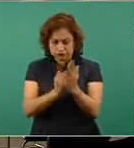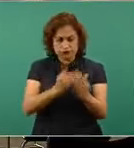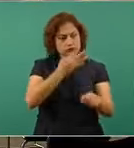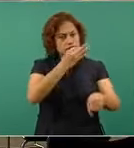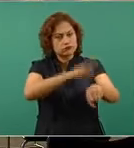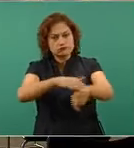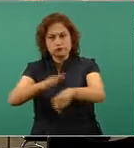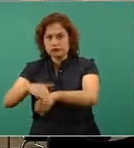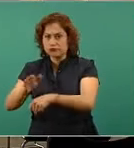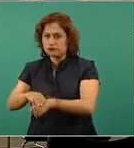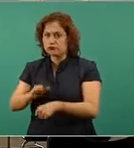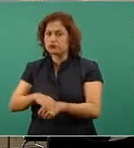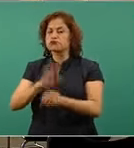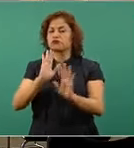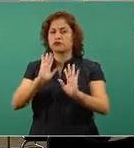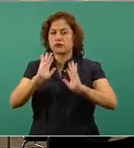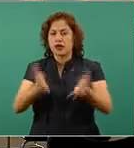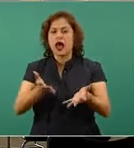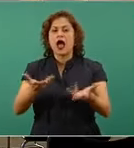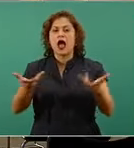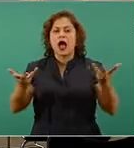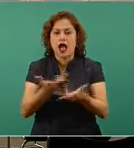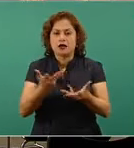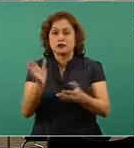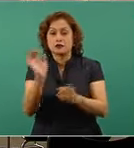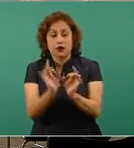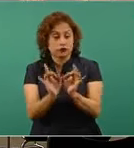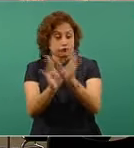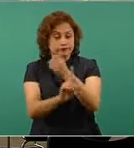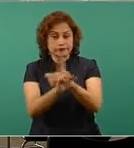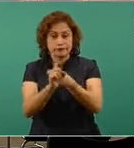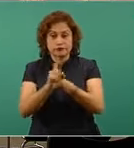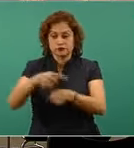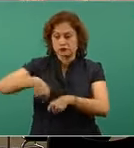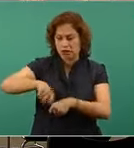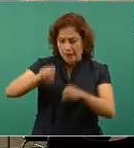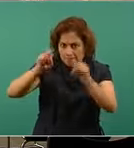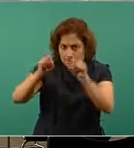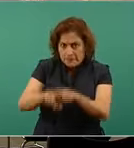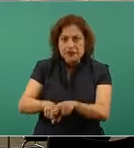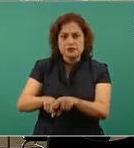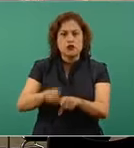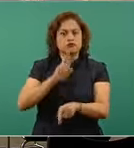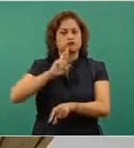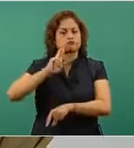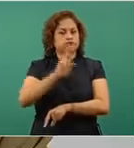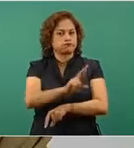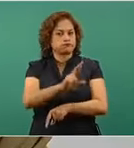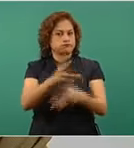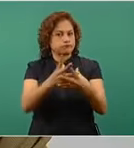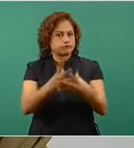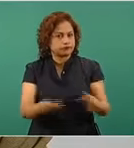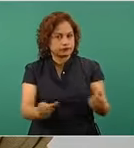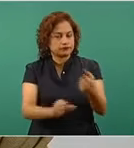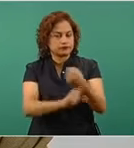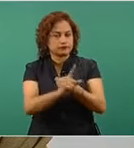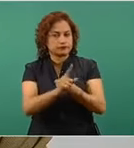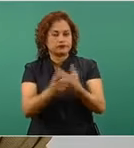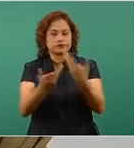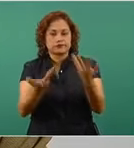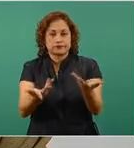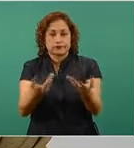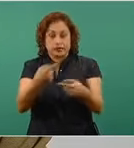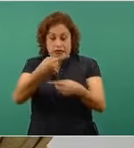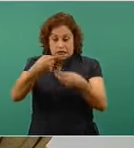problemas en el sitio, resuelto, ¿no? Digo, encuentran alternativas, ¿no? Entonces, y creo que precisamente el combinar